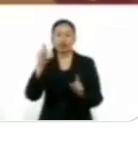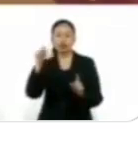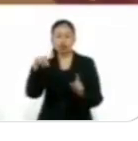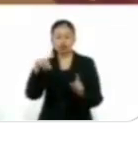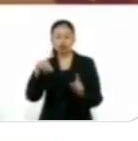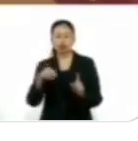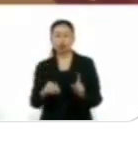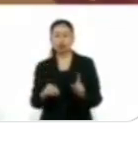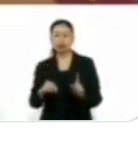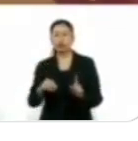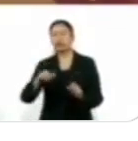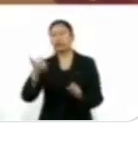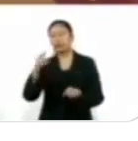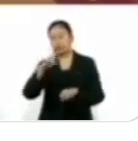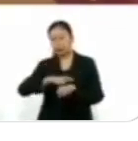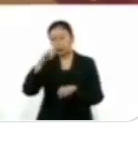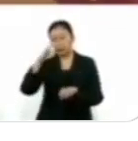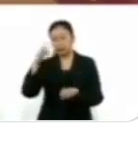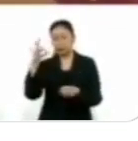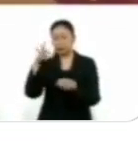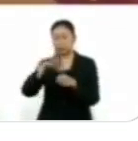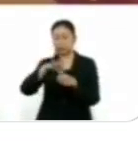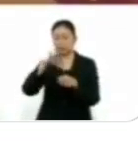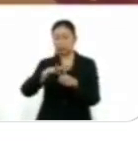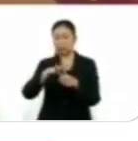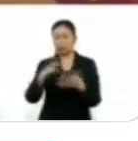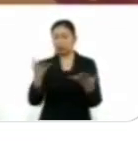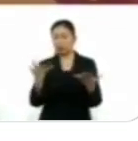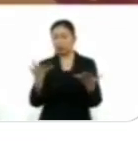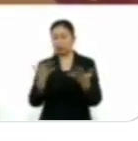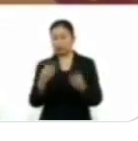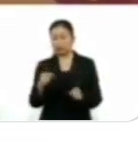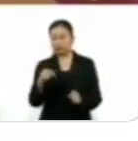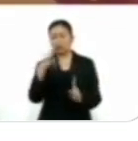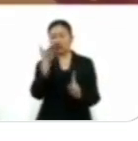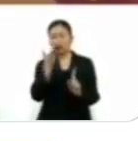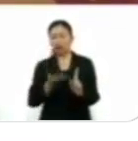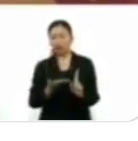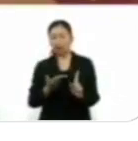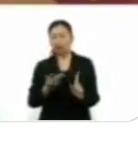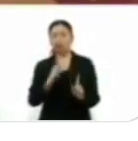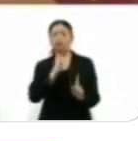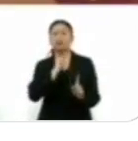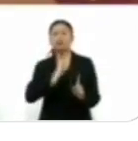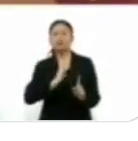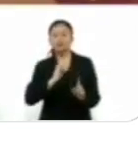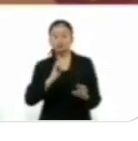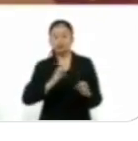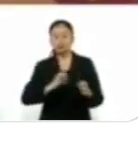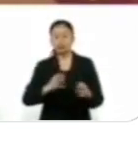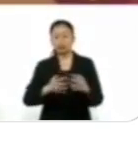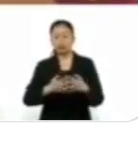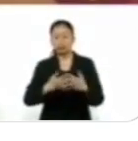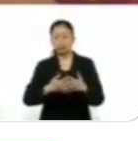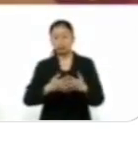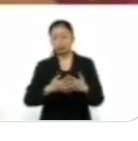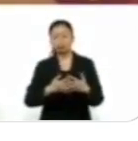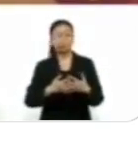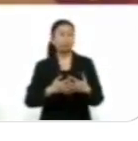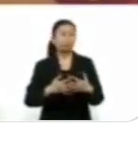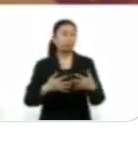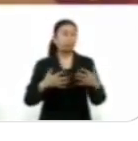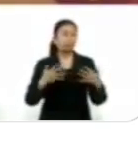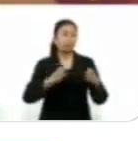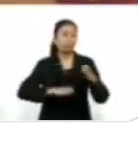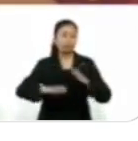2006. Y él trató de privatizar Pemex y la industria eléctrica.